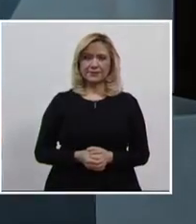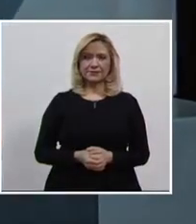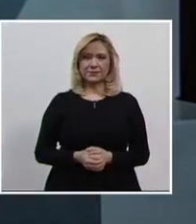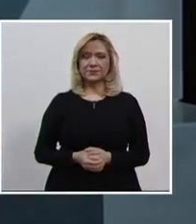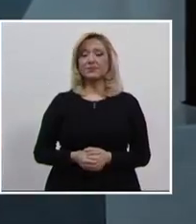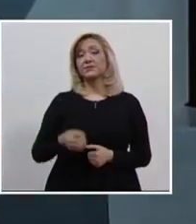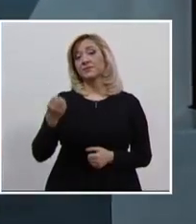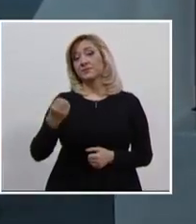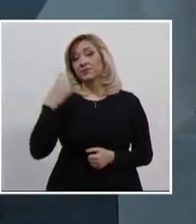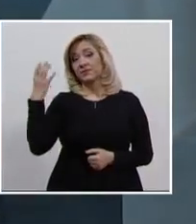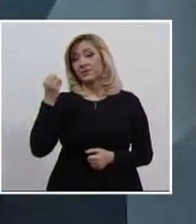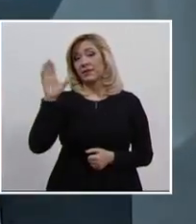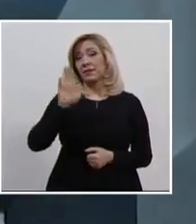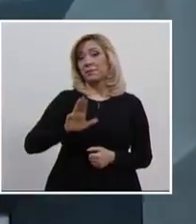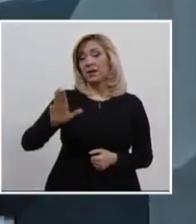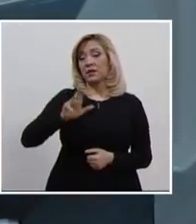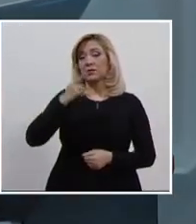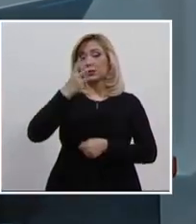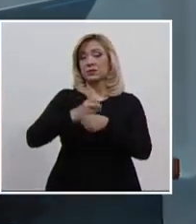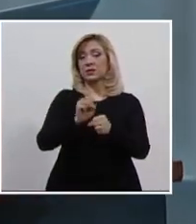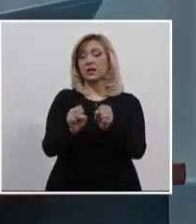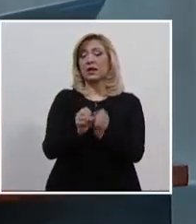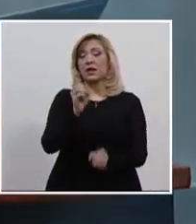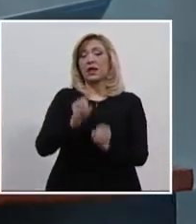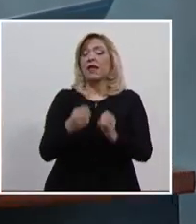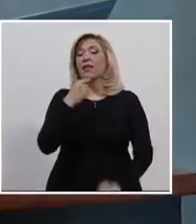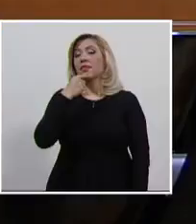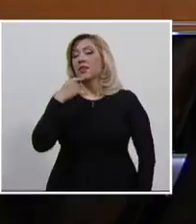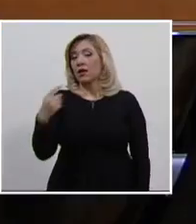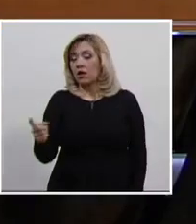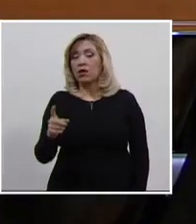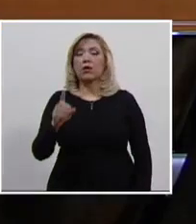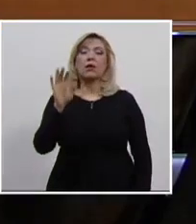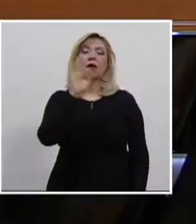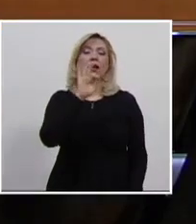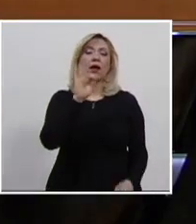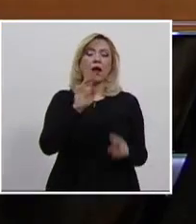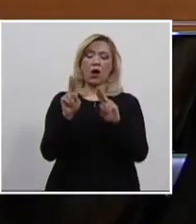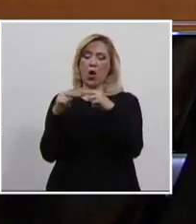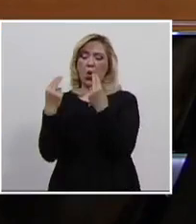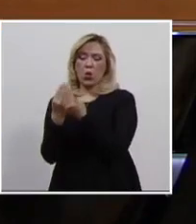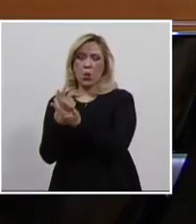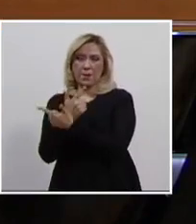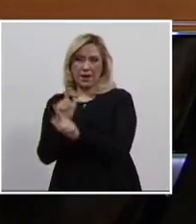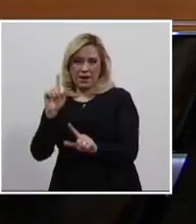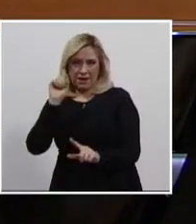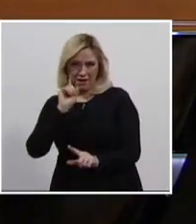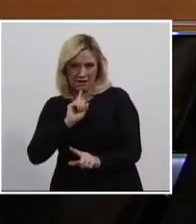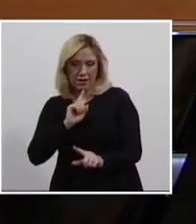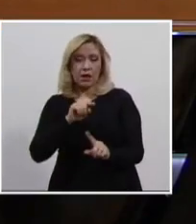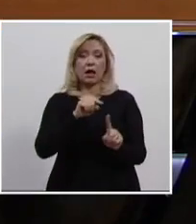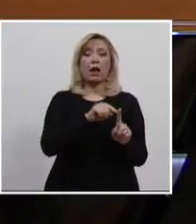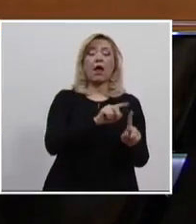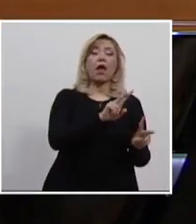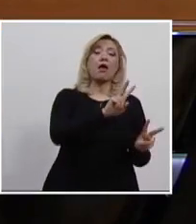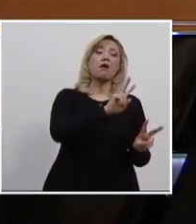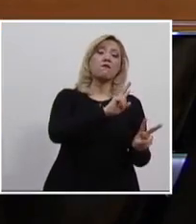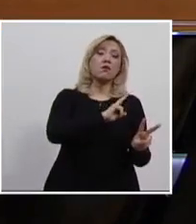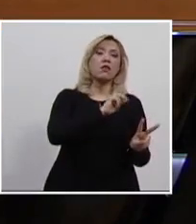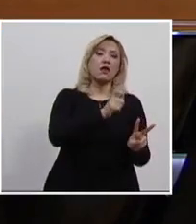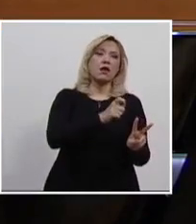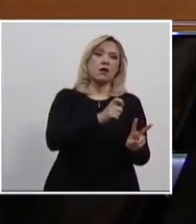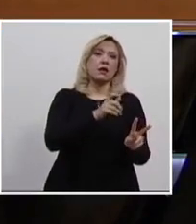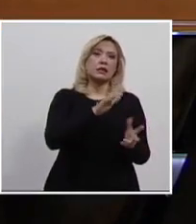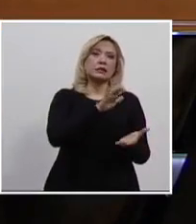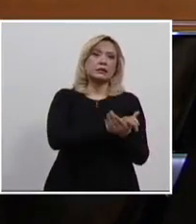Y en sus sesiones de este miércoles, la segunda sala de la Corte determinó que la viuda y la concubina tienen el mismo derecho a reclamar pensión ante